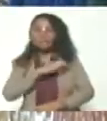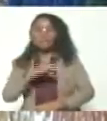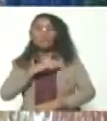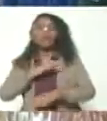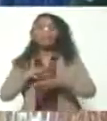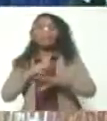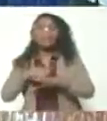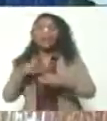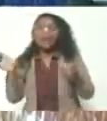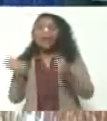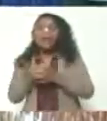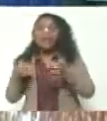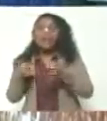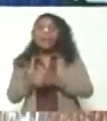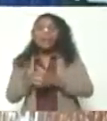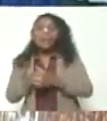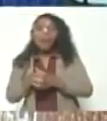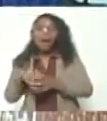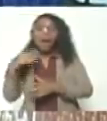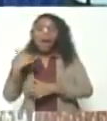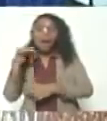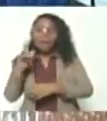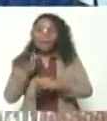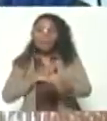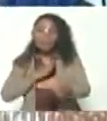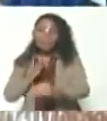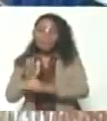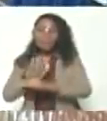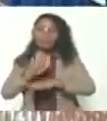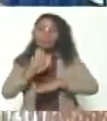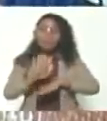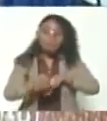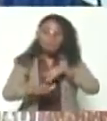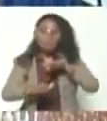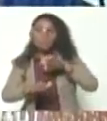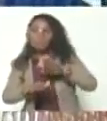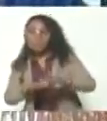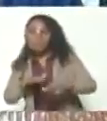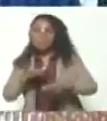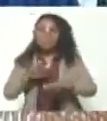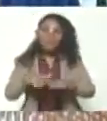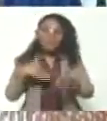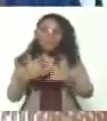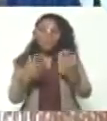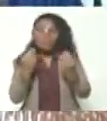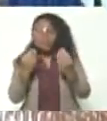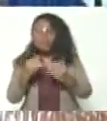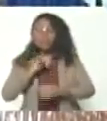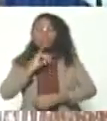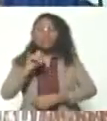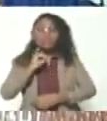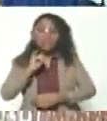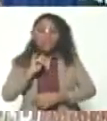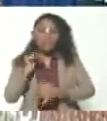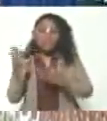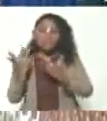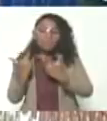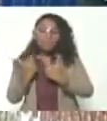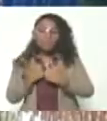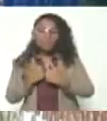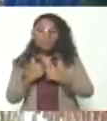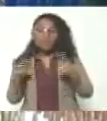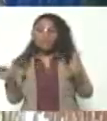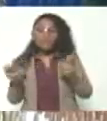los equipos tienen que ir paso por paso, hay mucha información, se están consiguiendo caletas